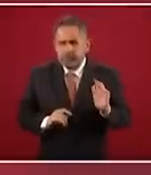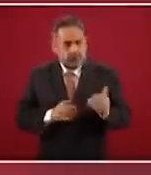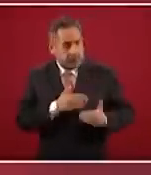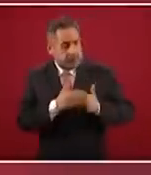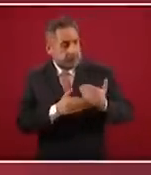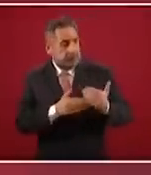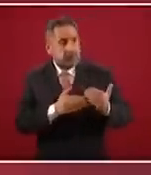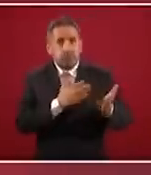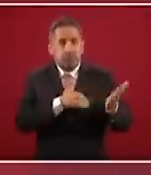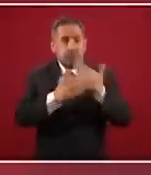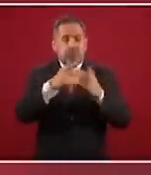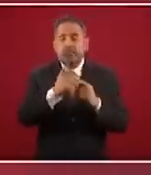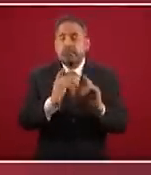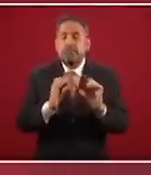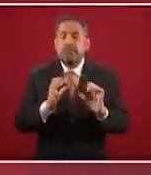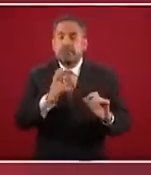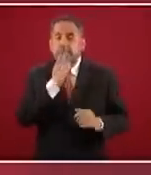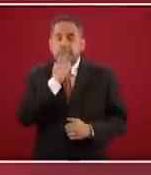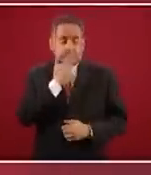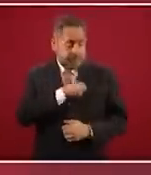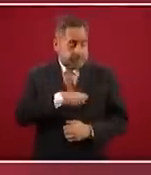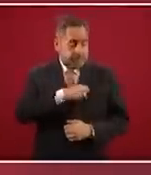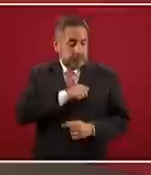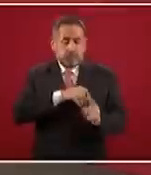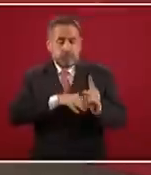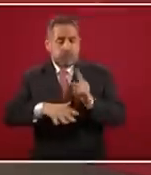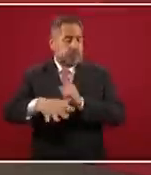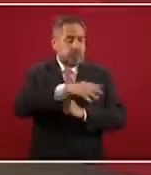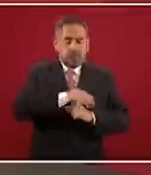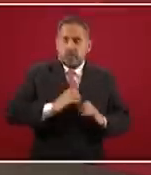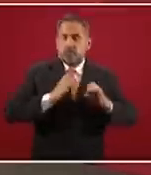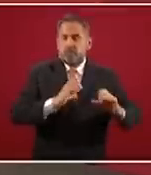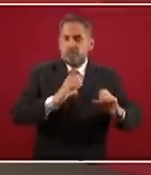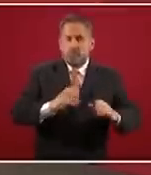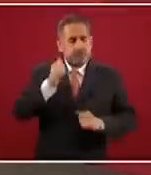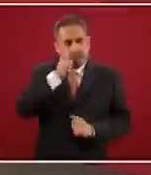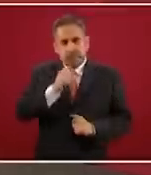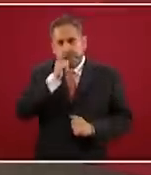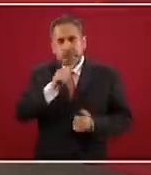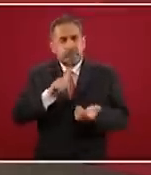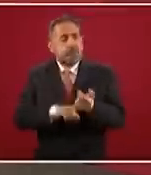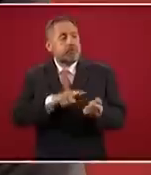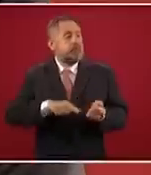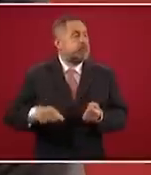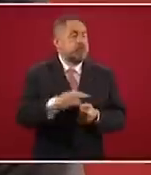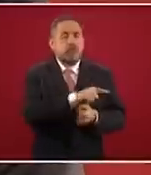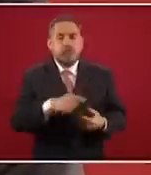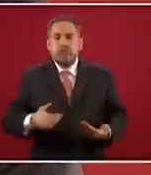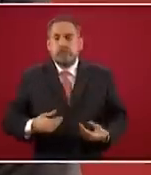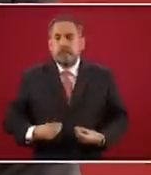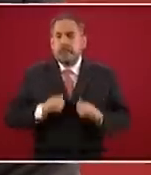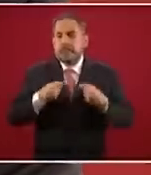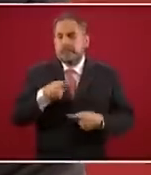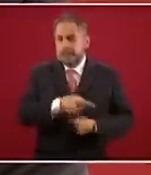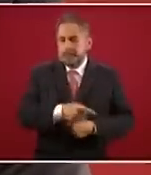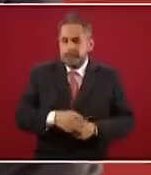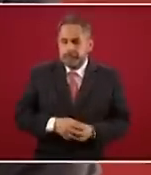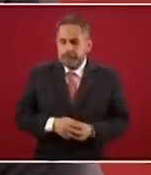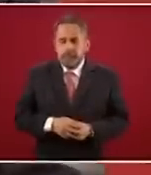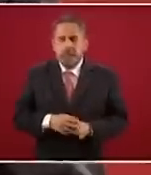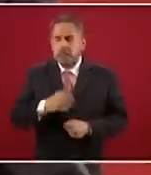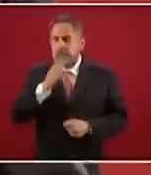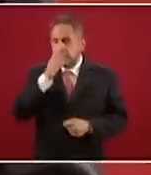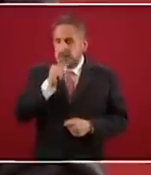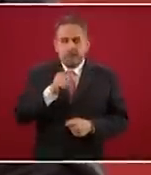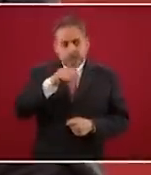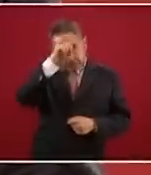desarrollo y cuidado del medio ambiente y de la salud de los ciudadanos. No podemos cerrar